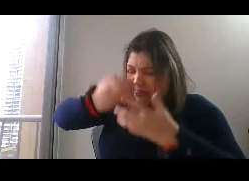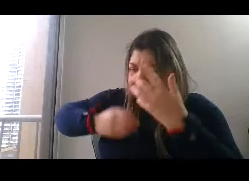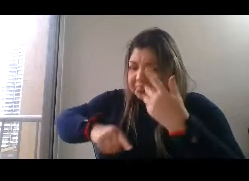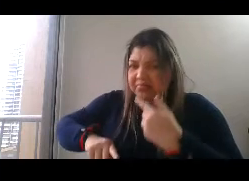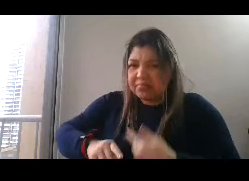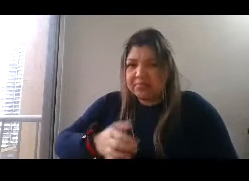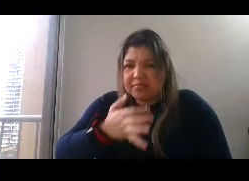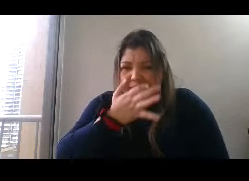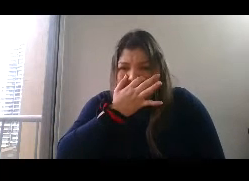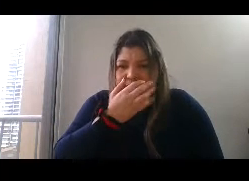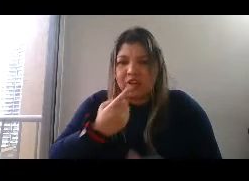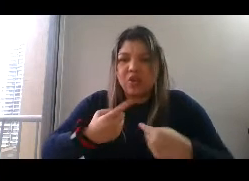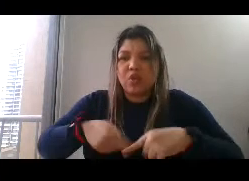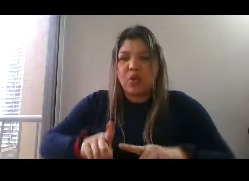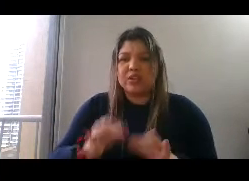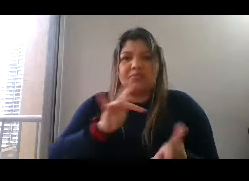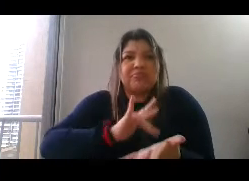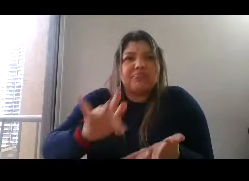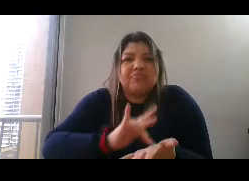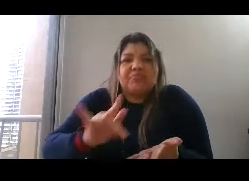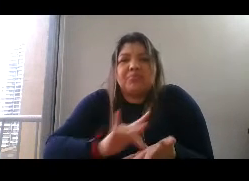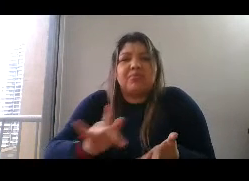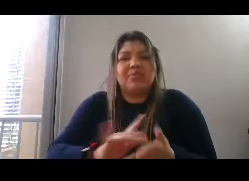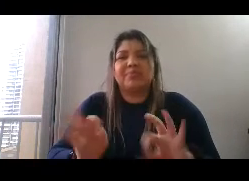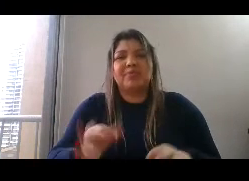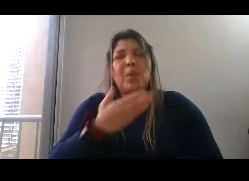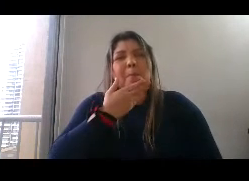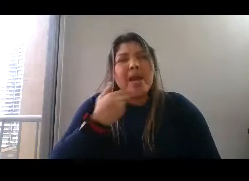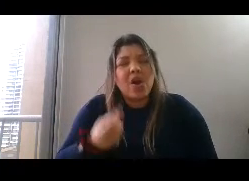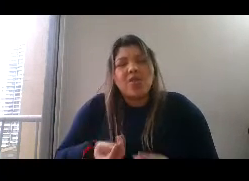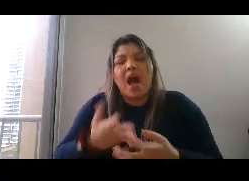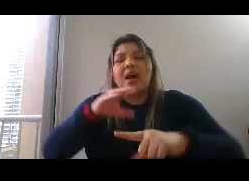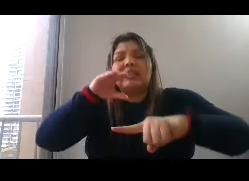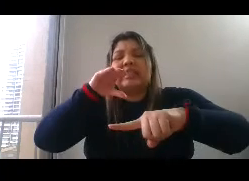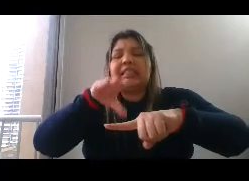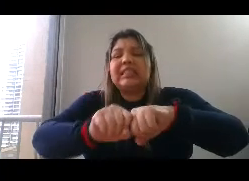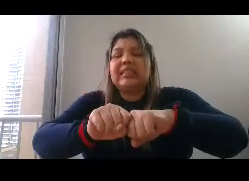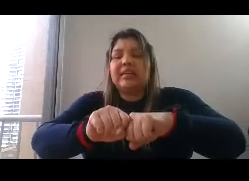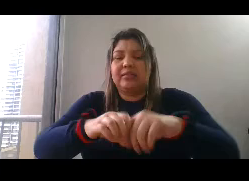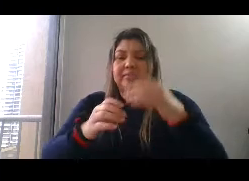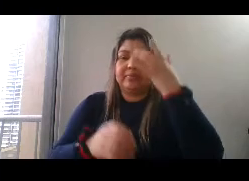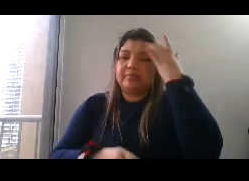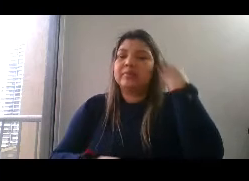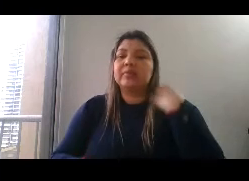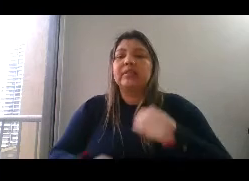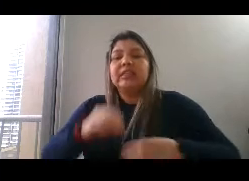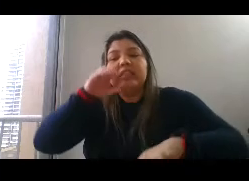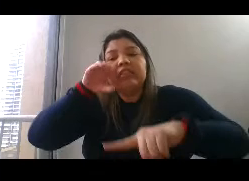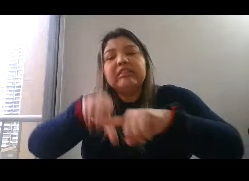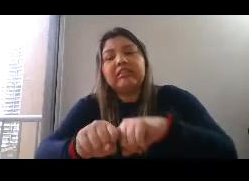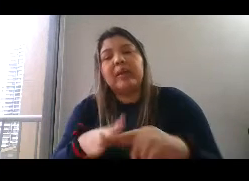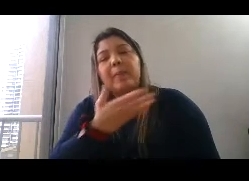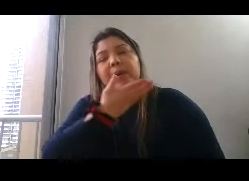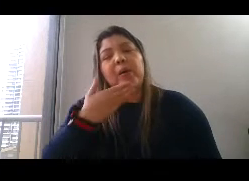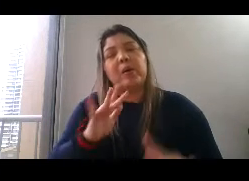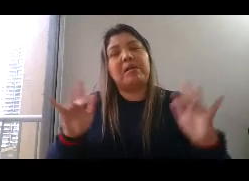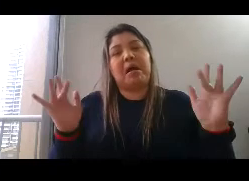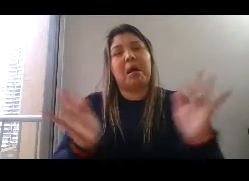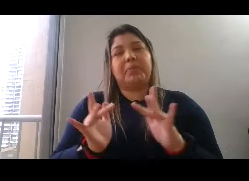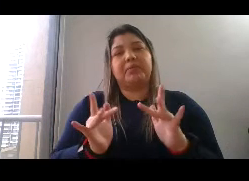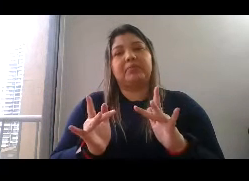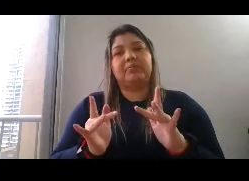no le dan una cita de manera cronológica con tiempos adecuados y las